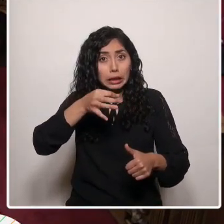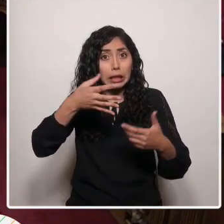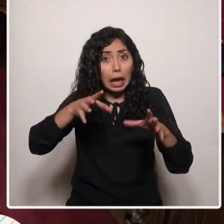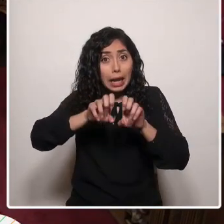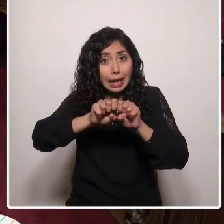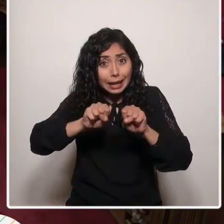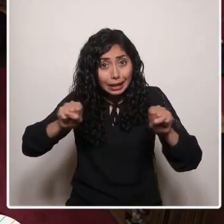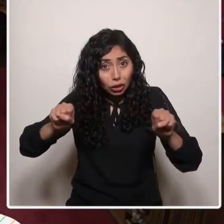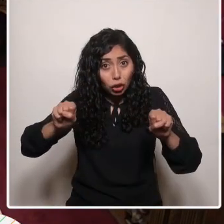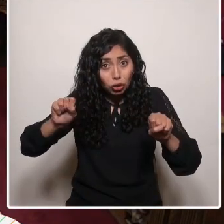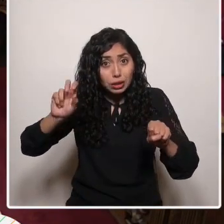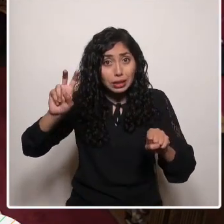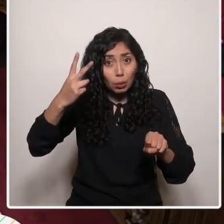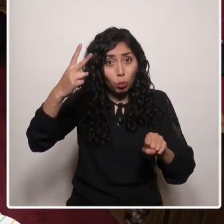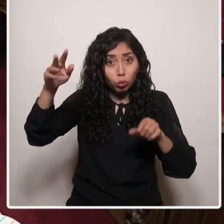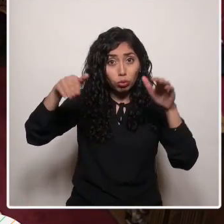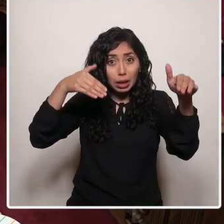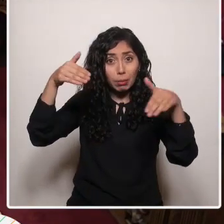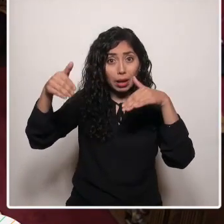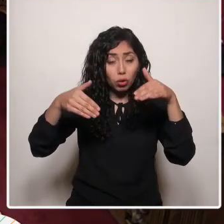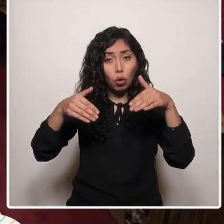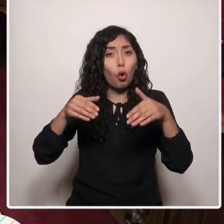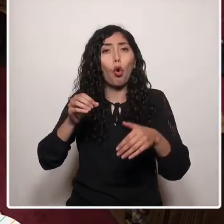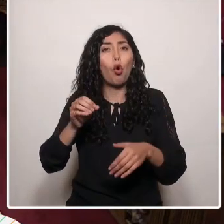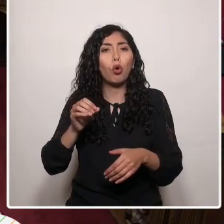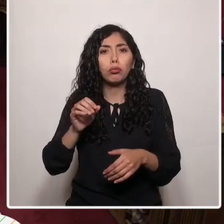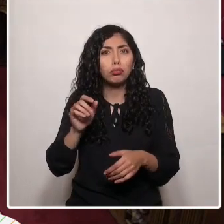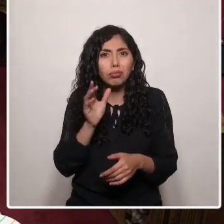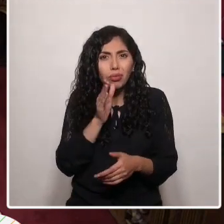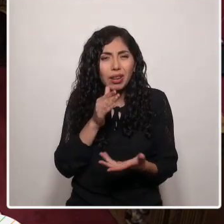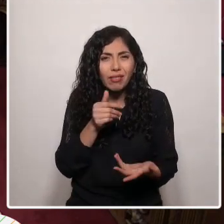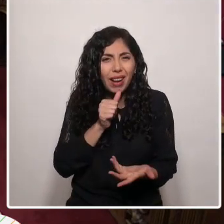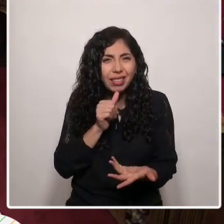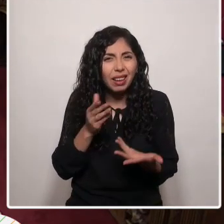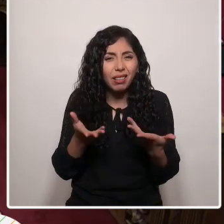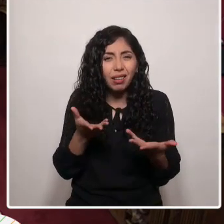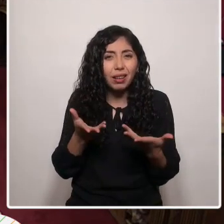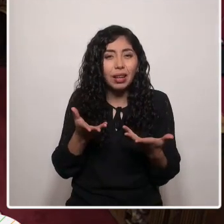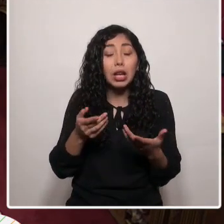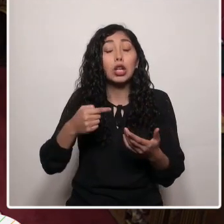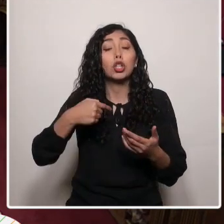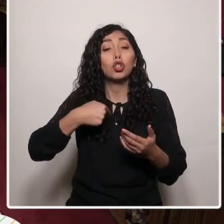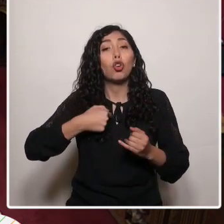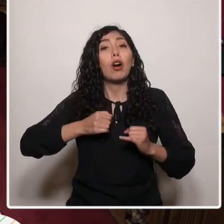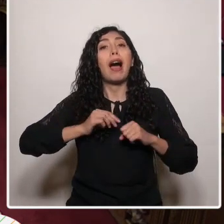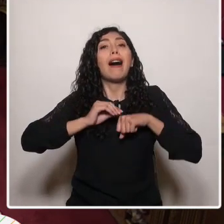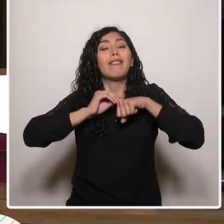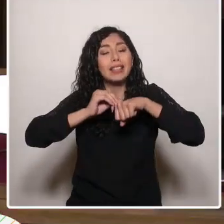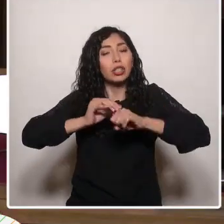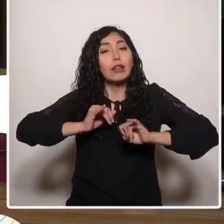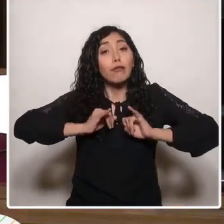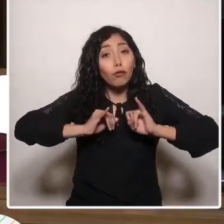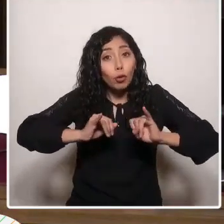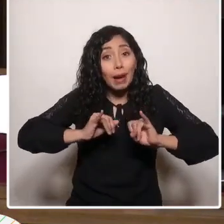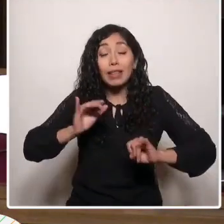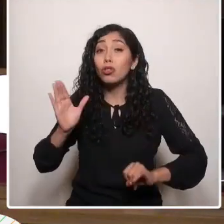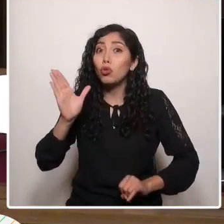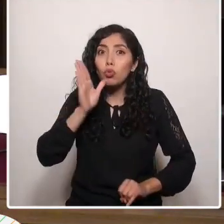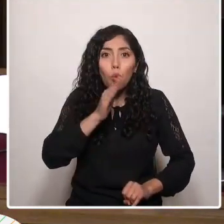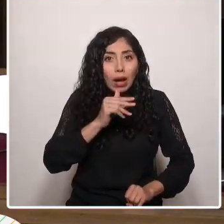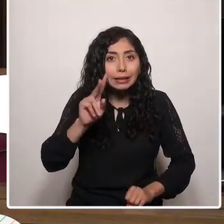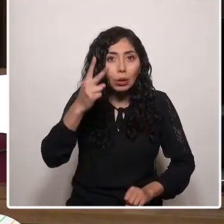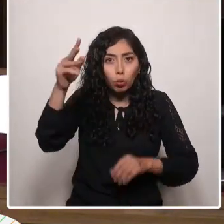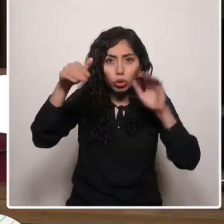llamado, ¿o no se hizo? A ver, no, estoy informando que no ha habido segundo llamado.